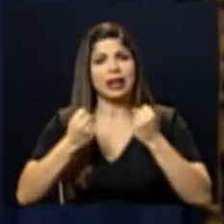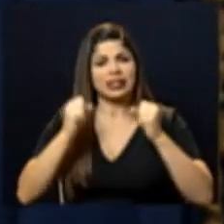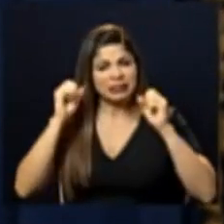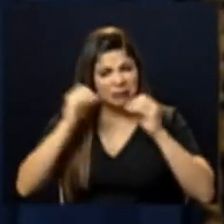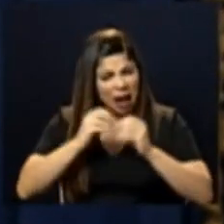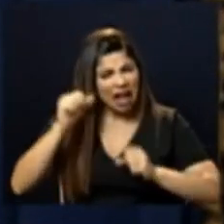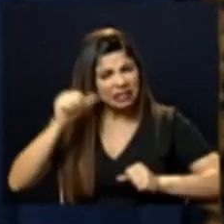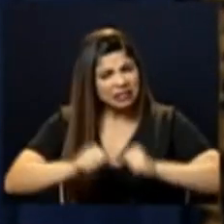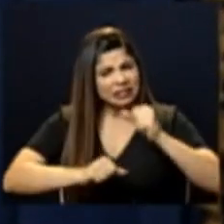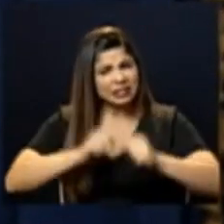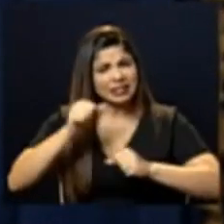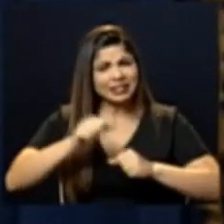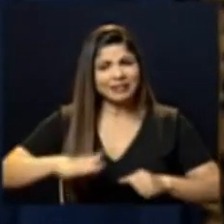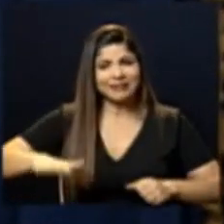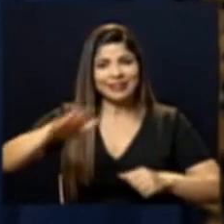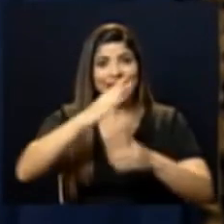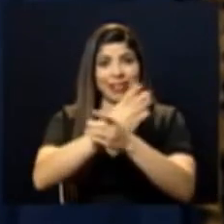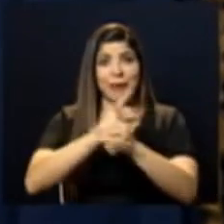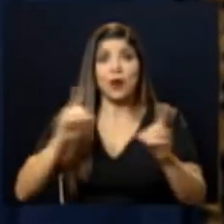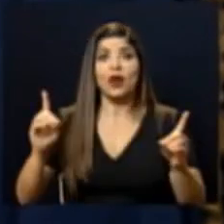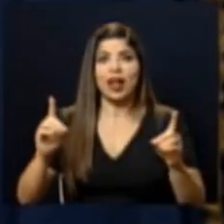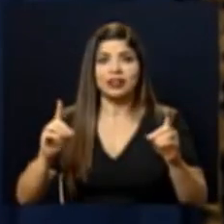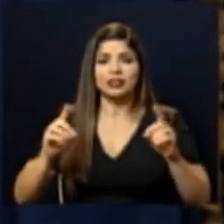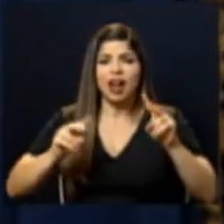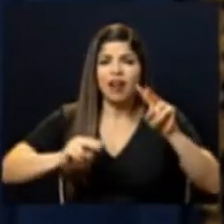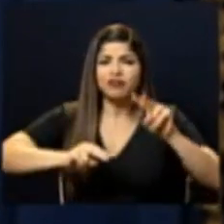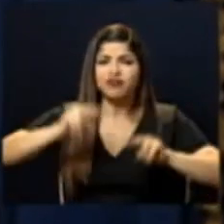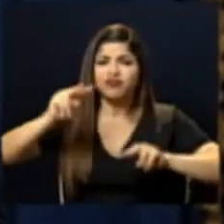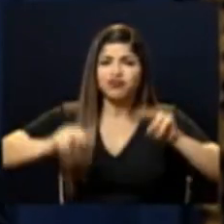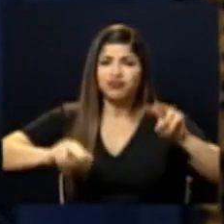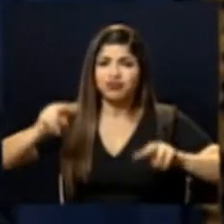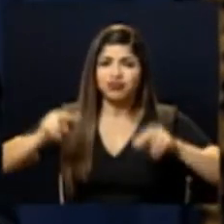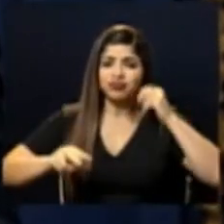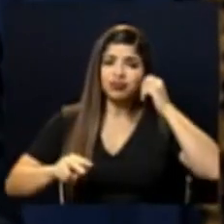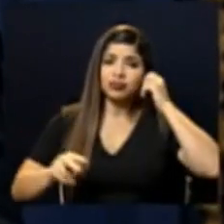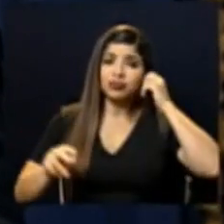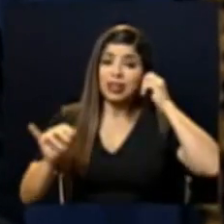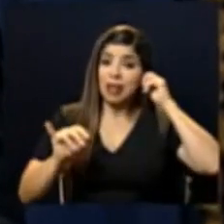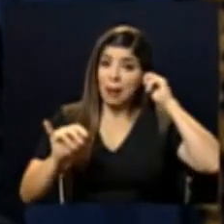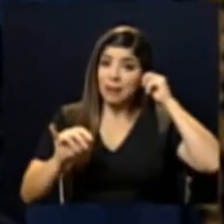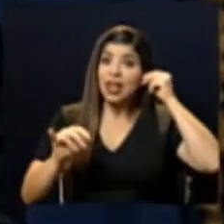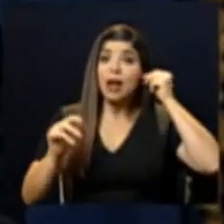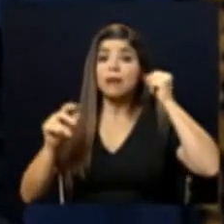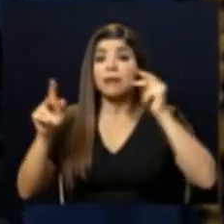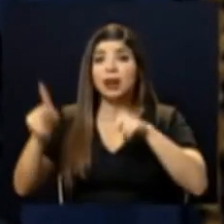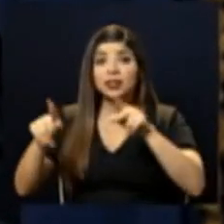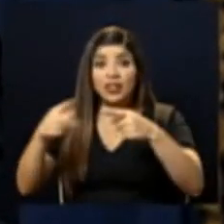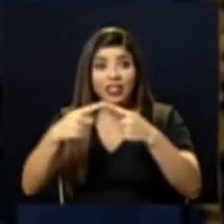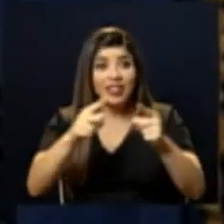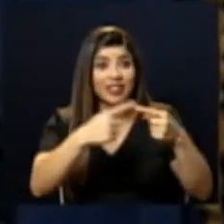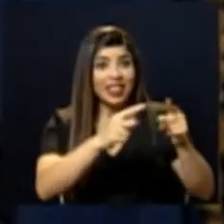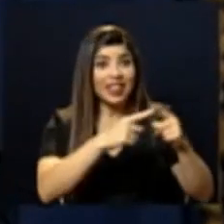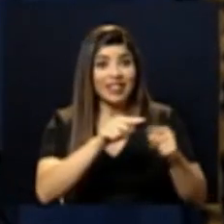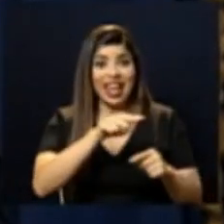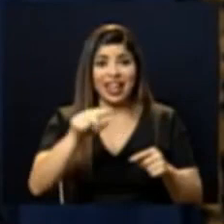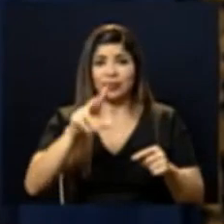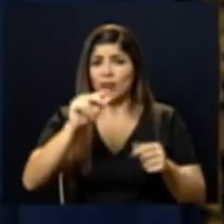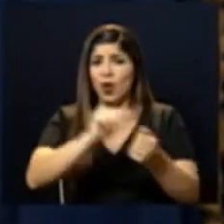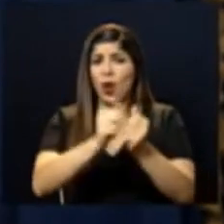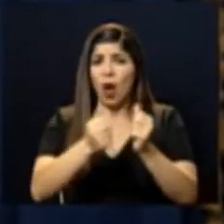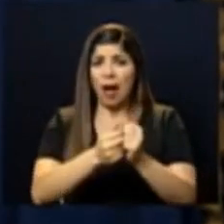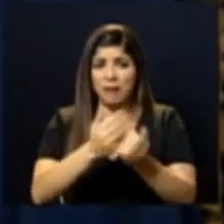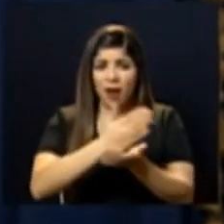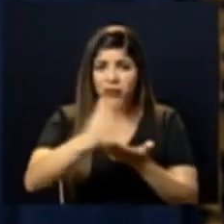democracia. Nuestra diversidad, así como nuestras diferencias, no van a cambiar o ser zanjadas.